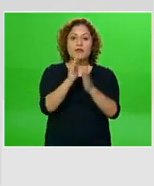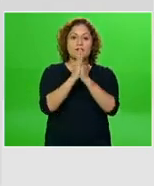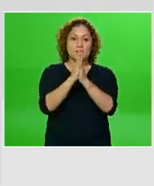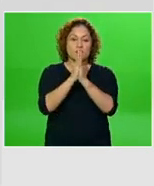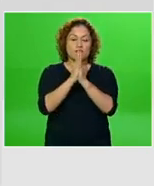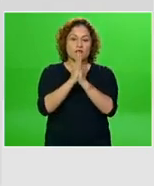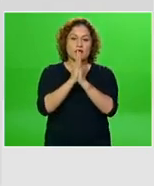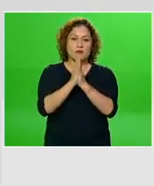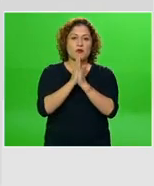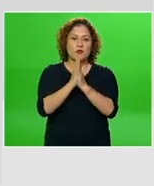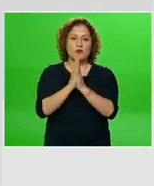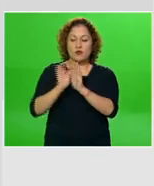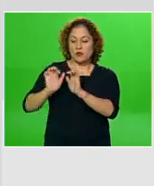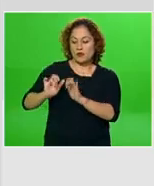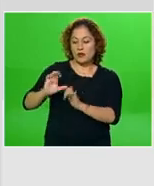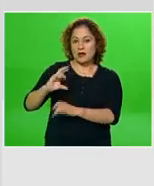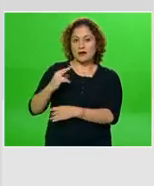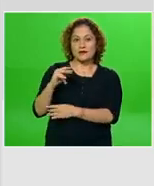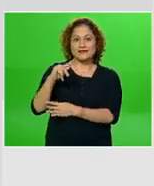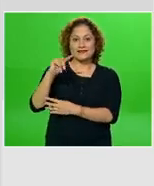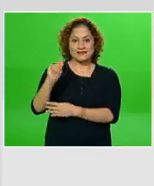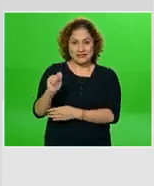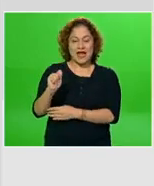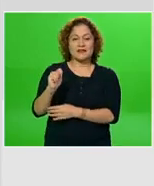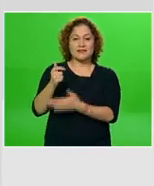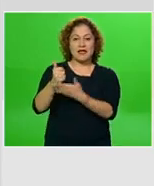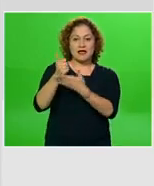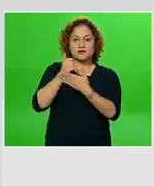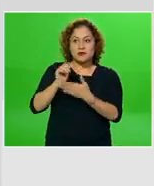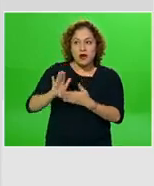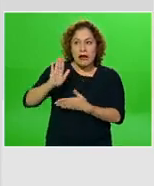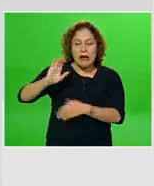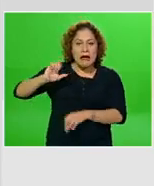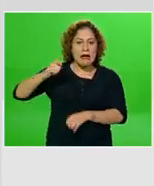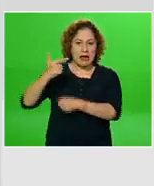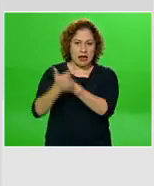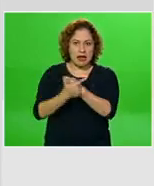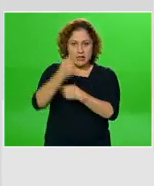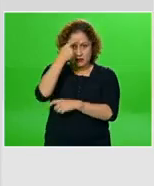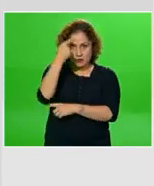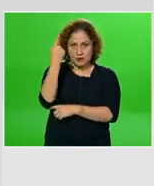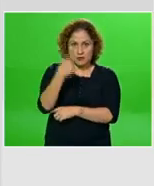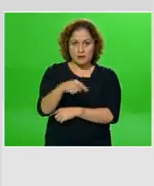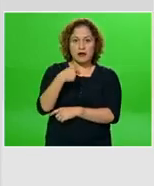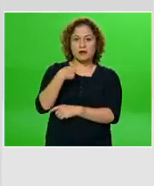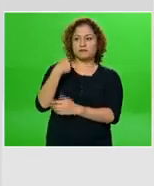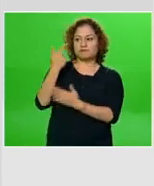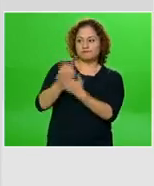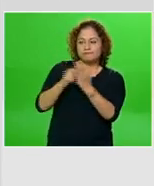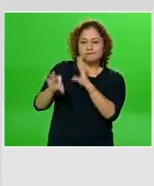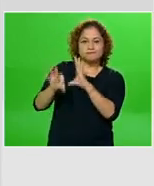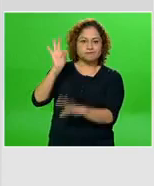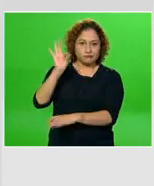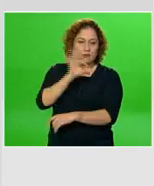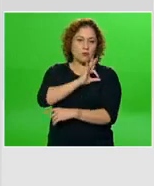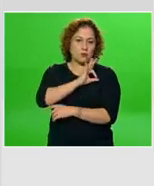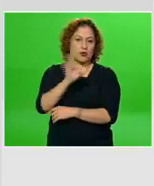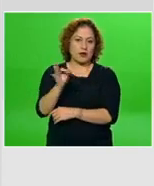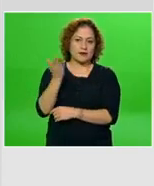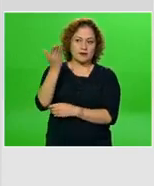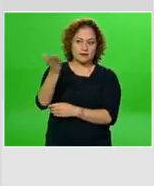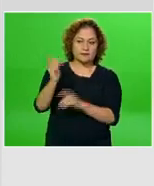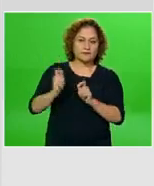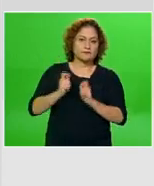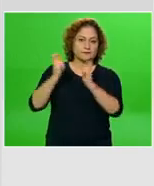en el chat de manera virtual o pueden levantar en la mano hay un icono para que yo pueda acceder la palabra